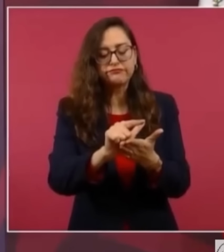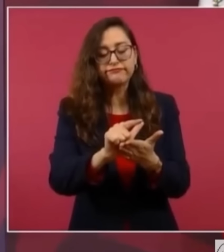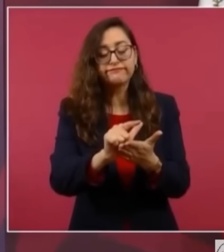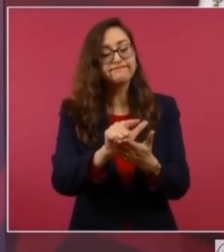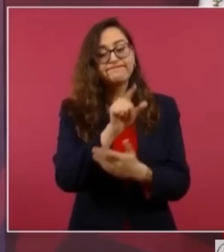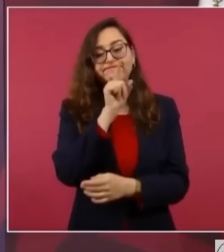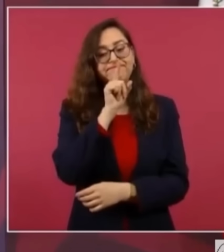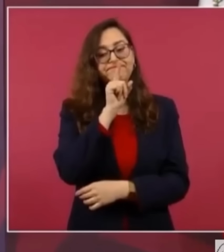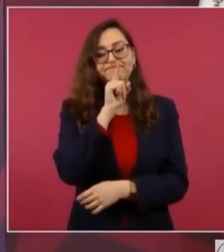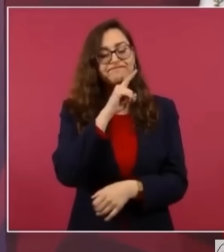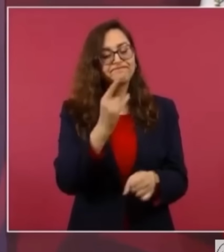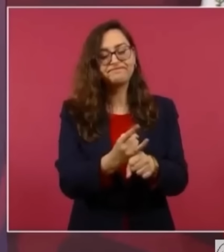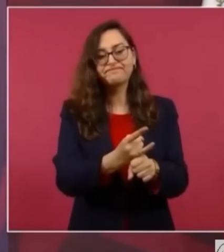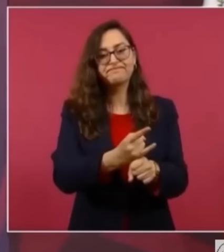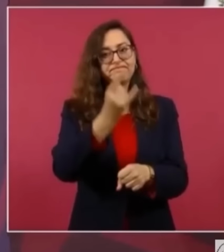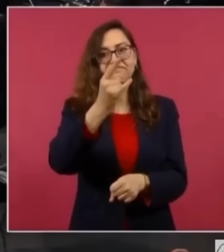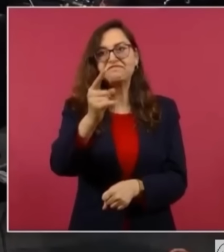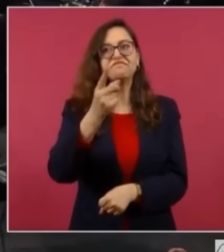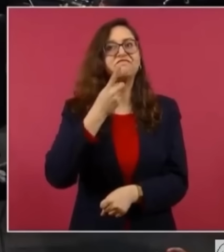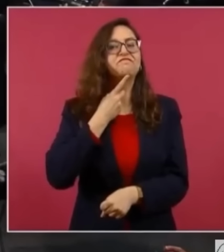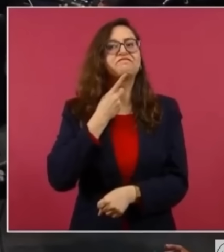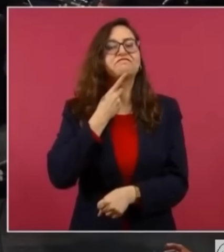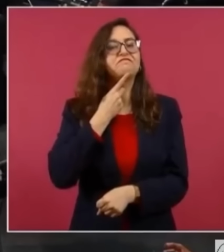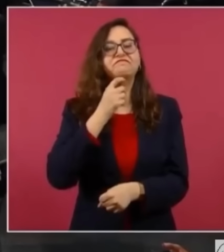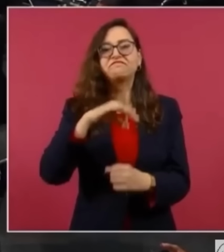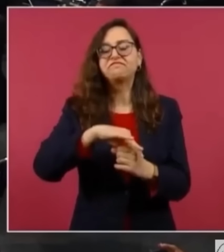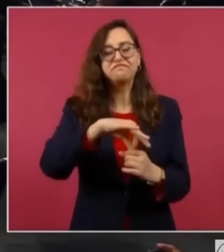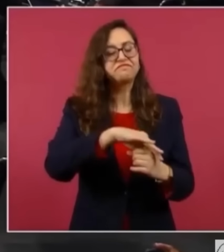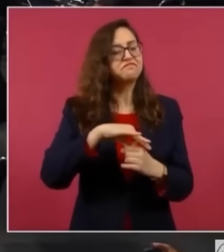afianzar la democracia.